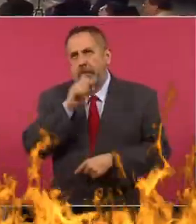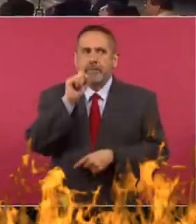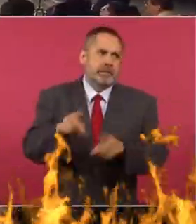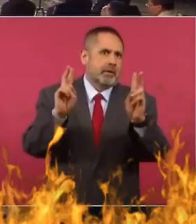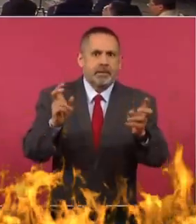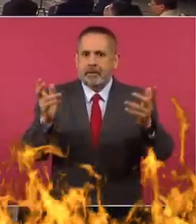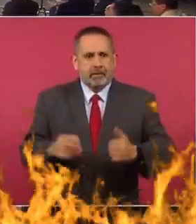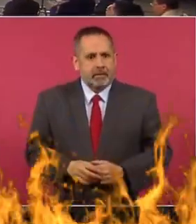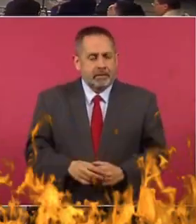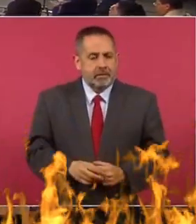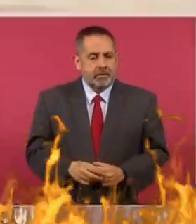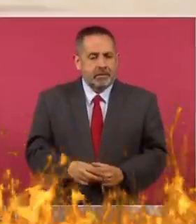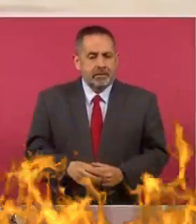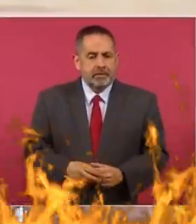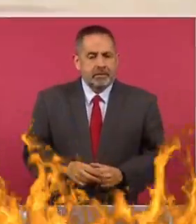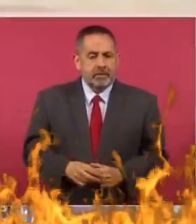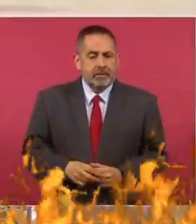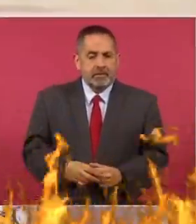el tema.